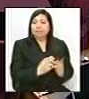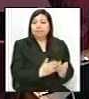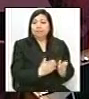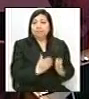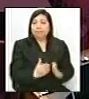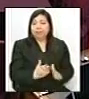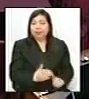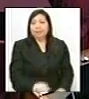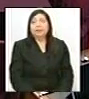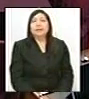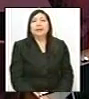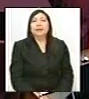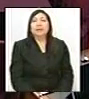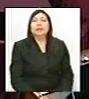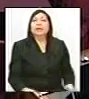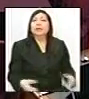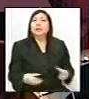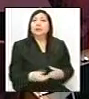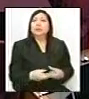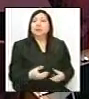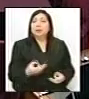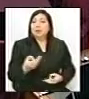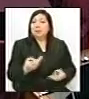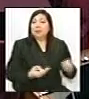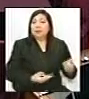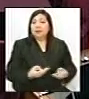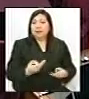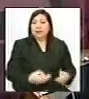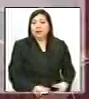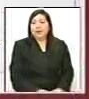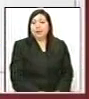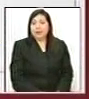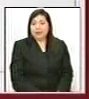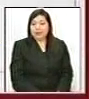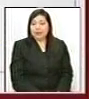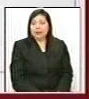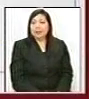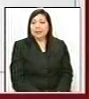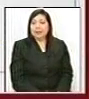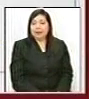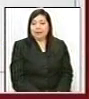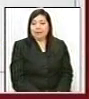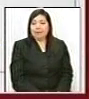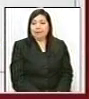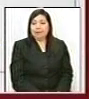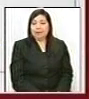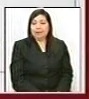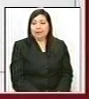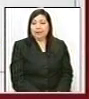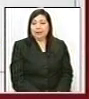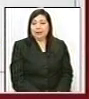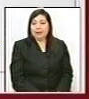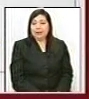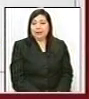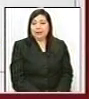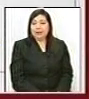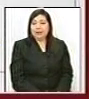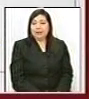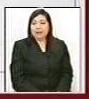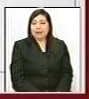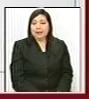extraordinaria de la Comisión de Presupuesto y Cuenta General de la República, lo tienen en sus